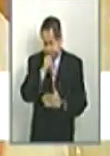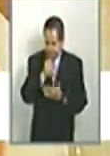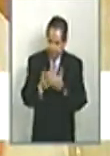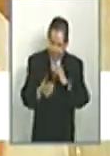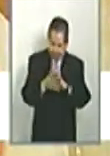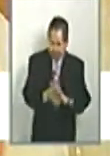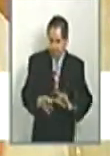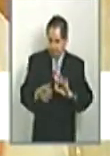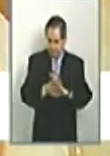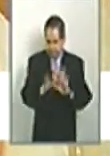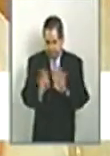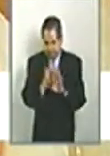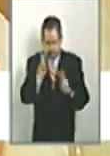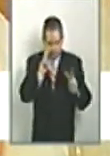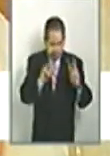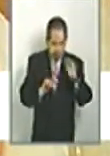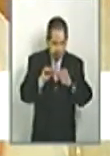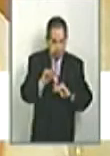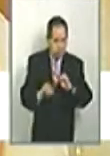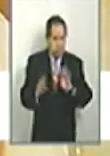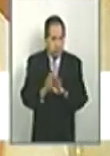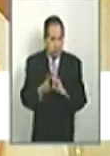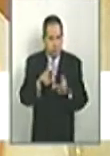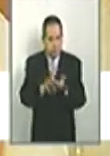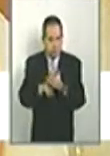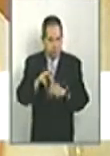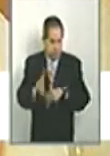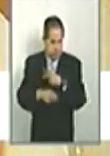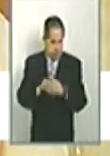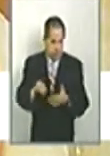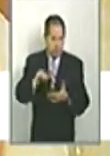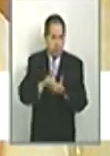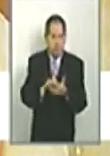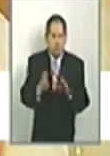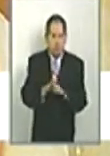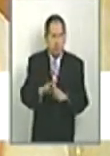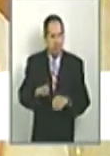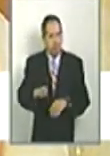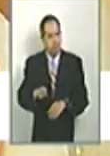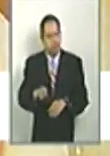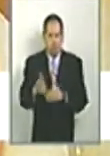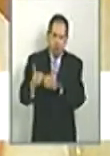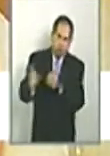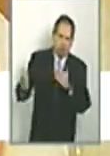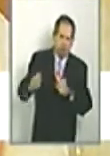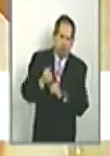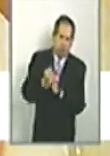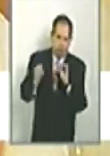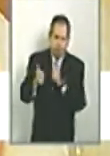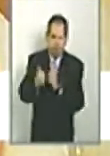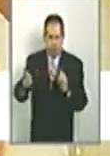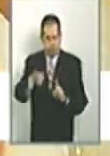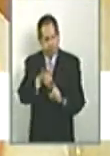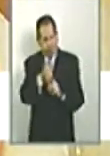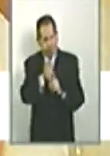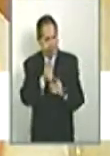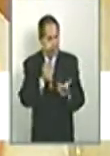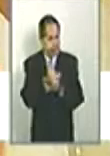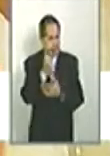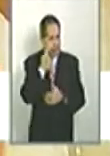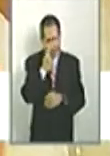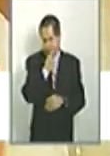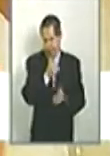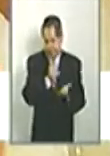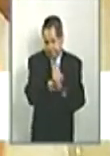todavía ver lo que tiene que establecerse en materia de autonomía y de independencia del